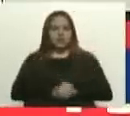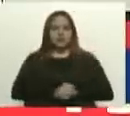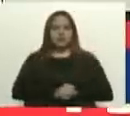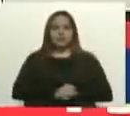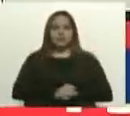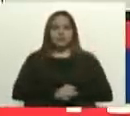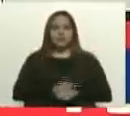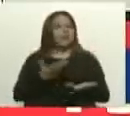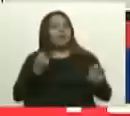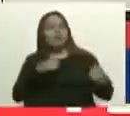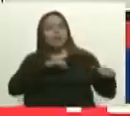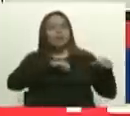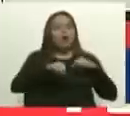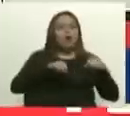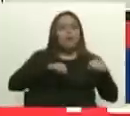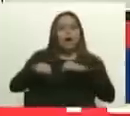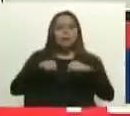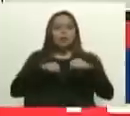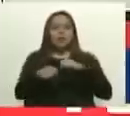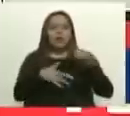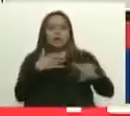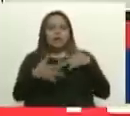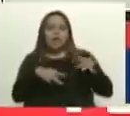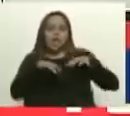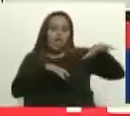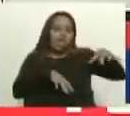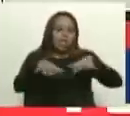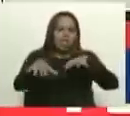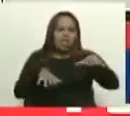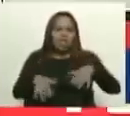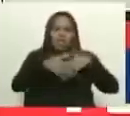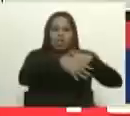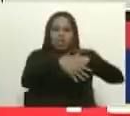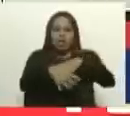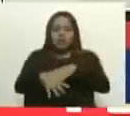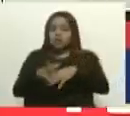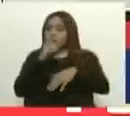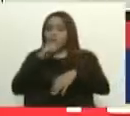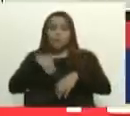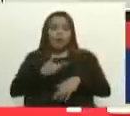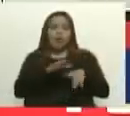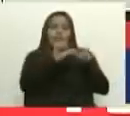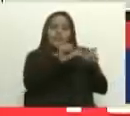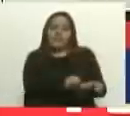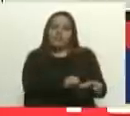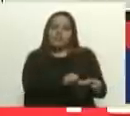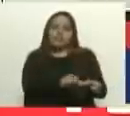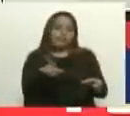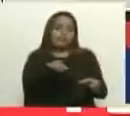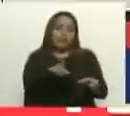Movido, movido, movido, movido, que nadie se quede estático. No, no, no.